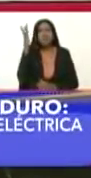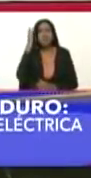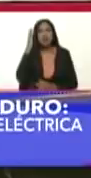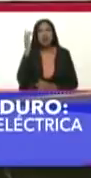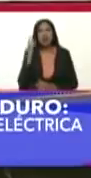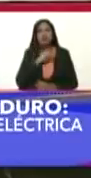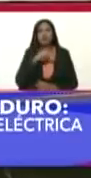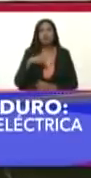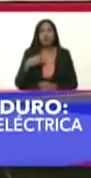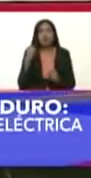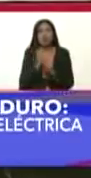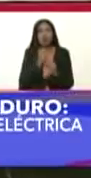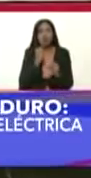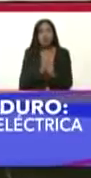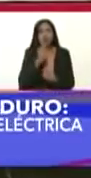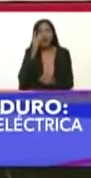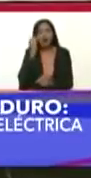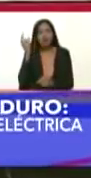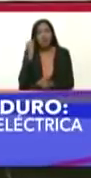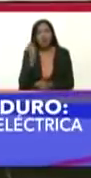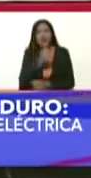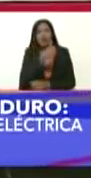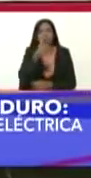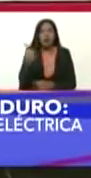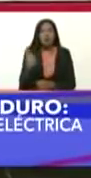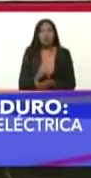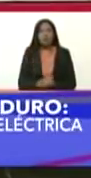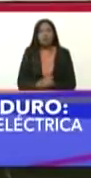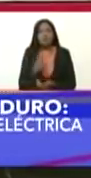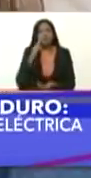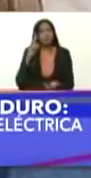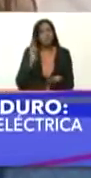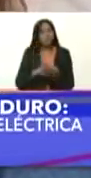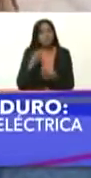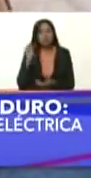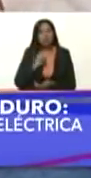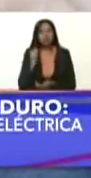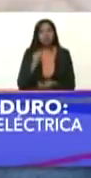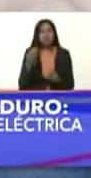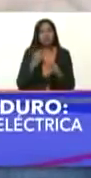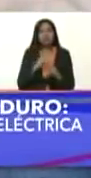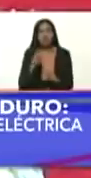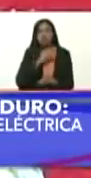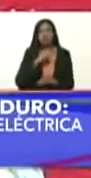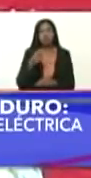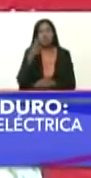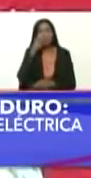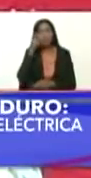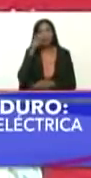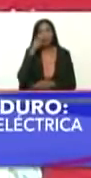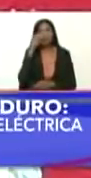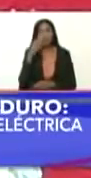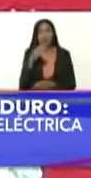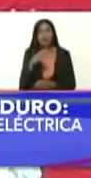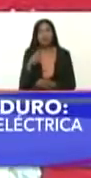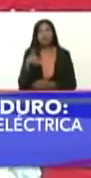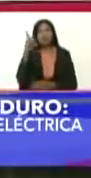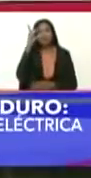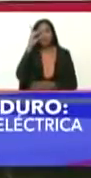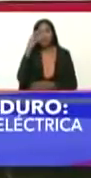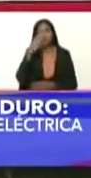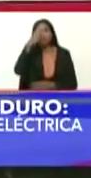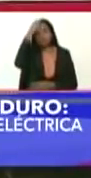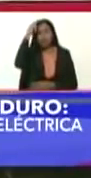los trabajadores. Los trabajadores y las trabajadoras. Eso es correcto, y así es. Bueno, vamos a estar vigilantes en eso, Delcy, Tare. No más